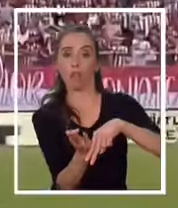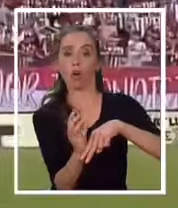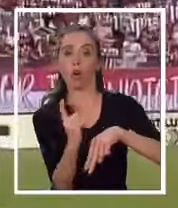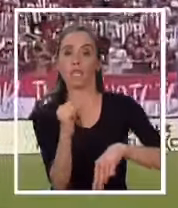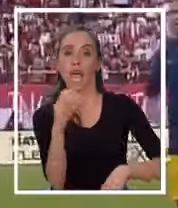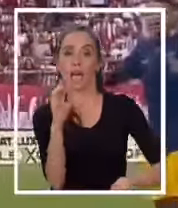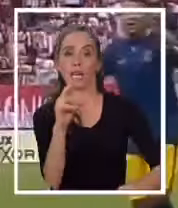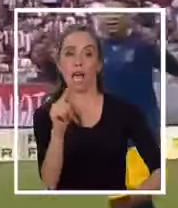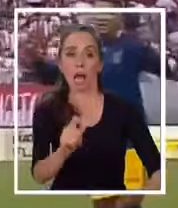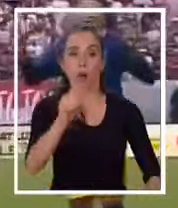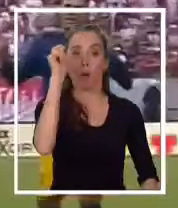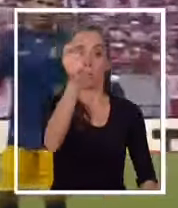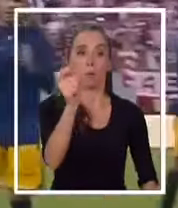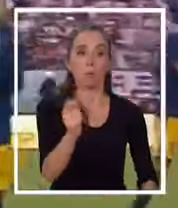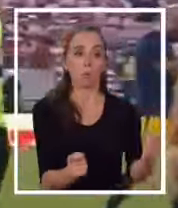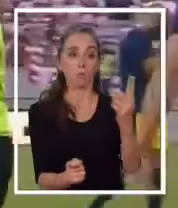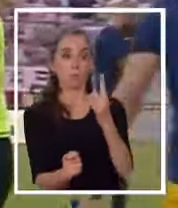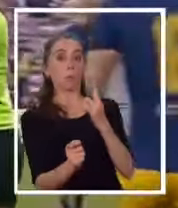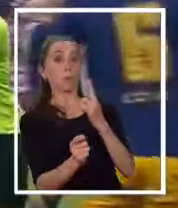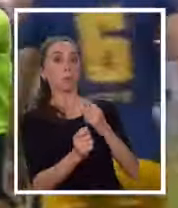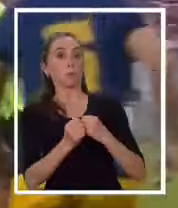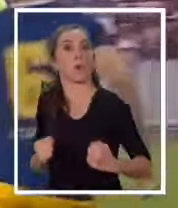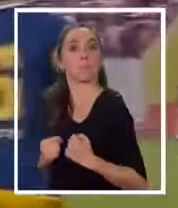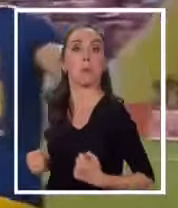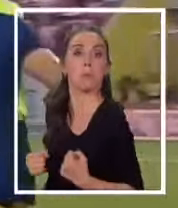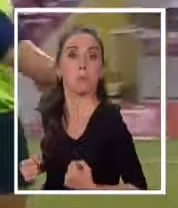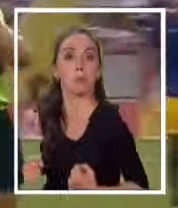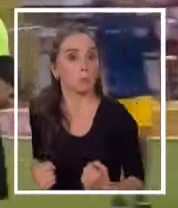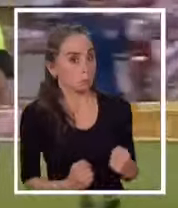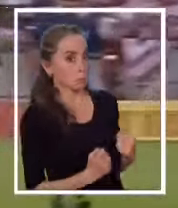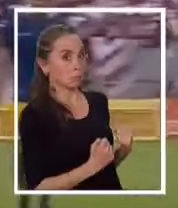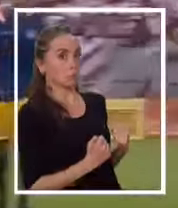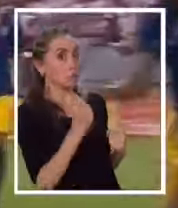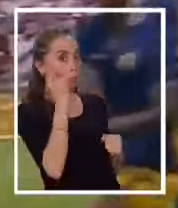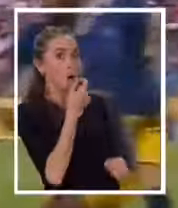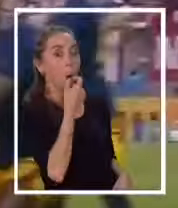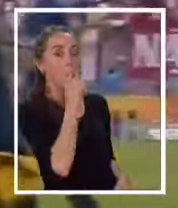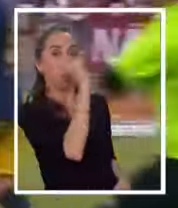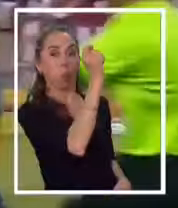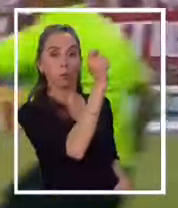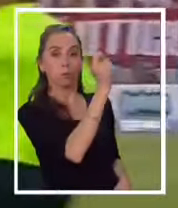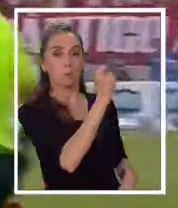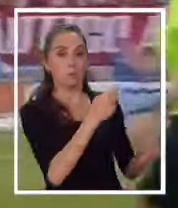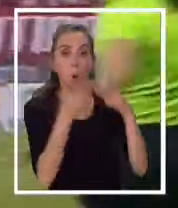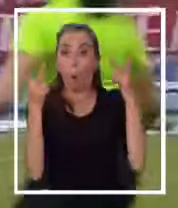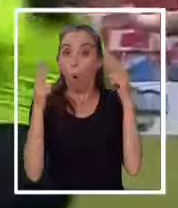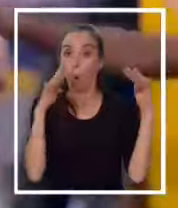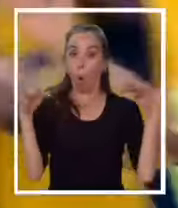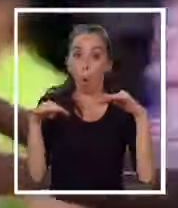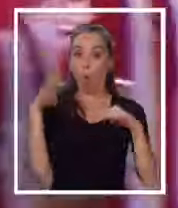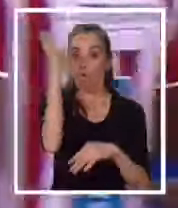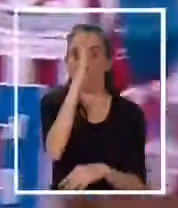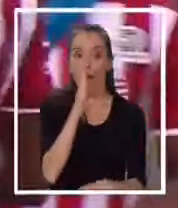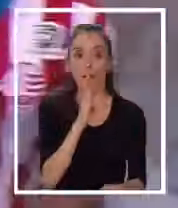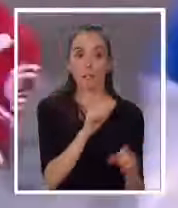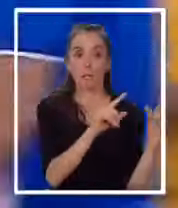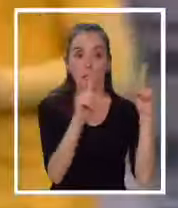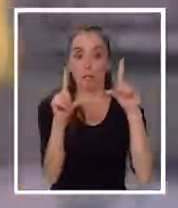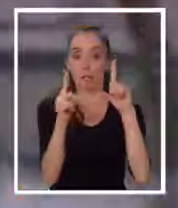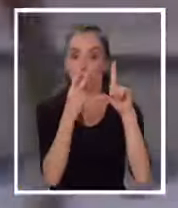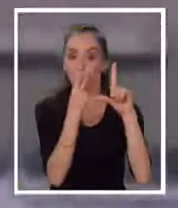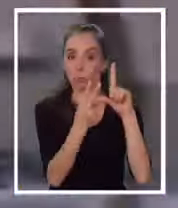Carlos. Así termina, con agresión en contra de la jueza. Escándalo en Brasil,